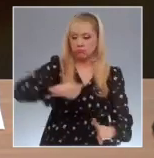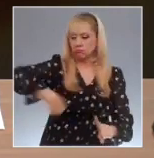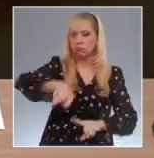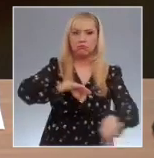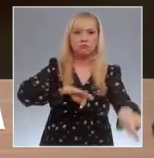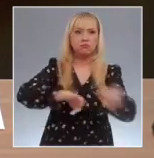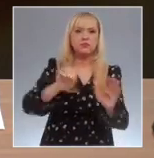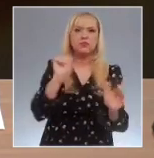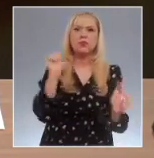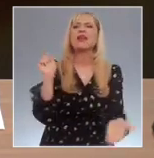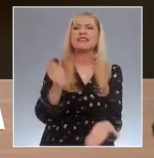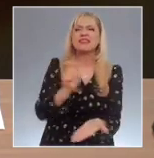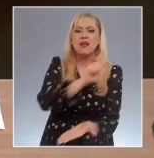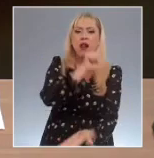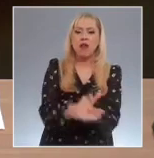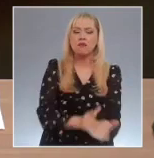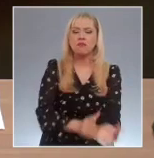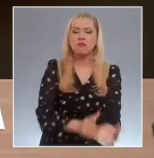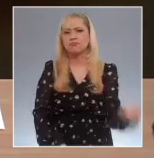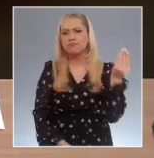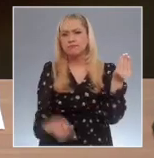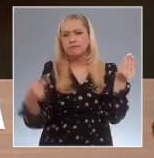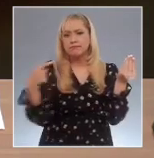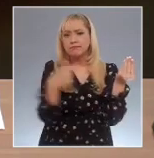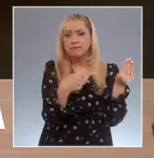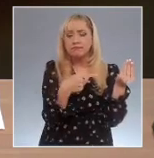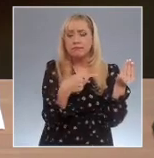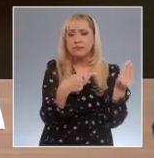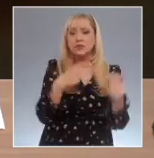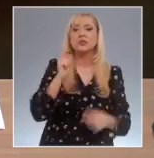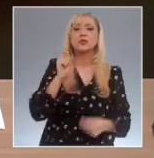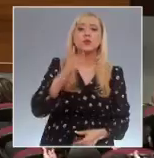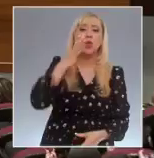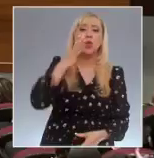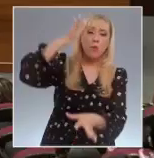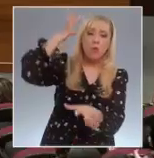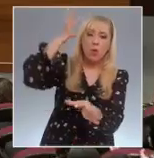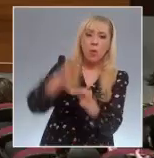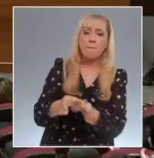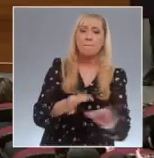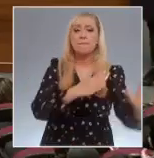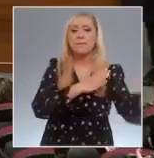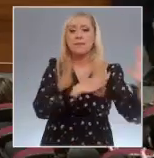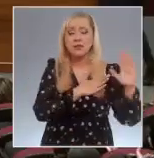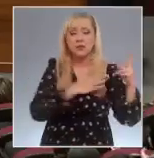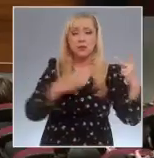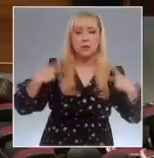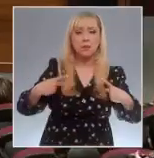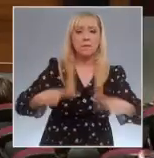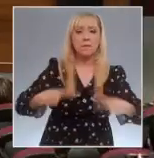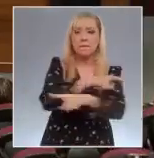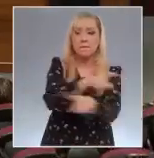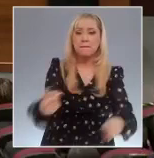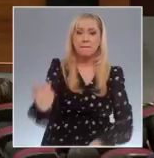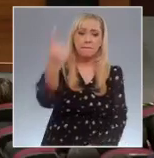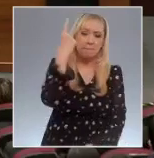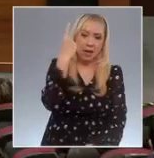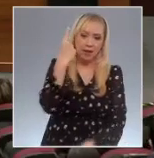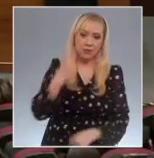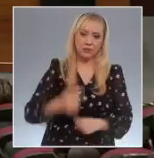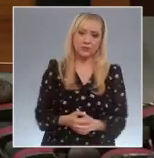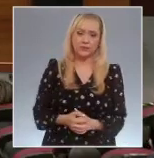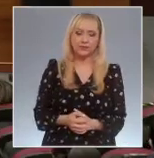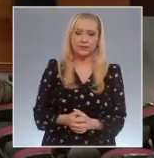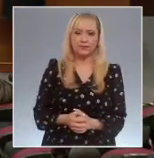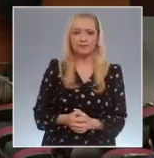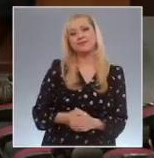el refrendo del compromiso con las personas. La ministra presidenta Norma Lucía Piña Hernández también